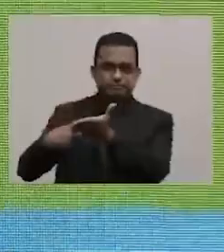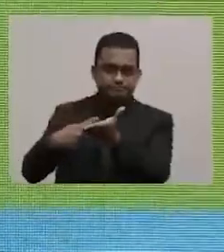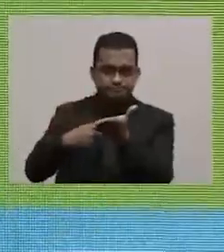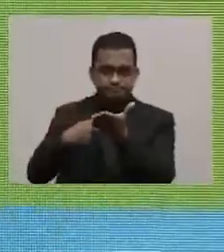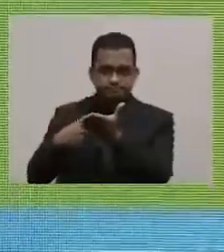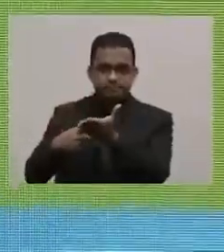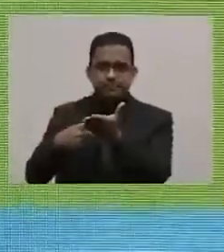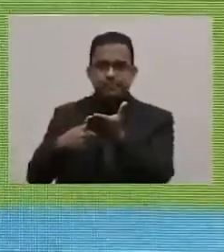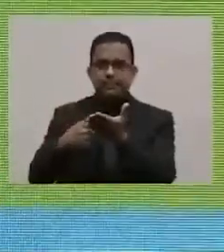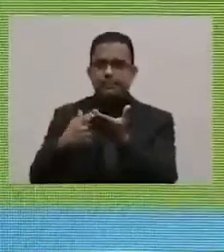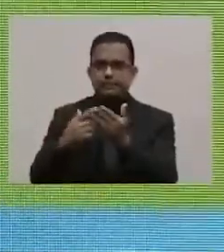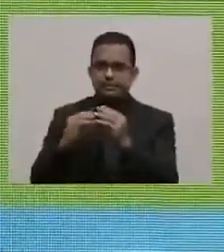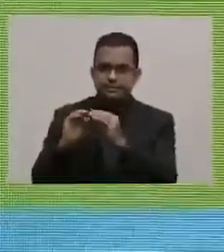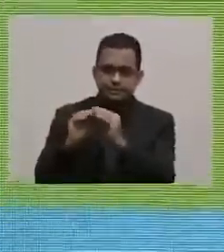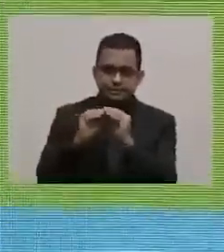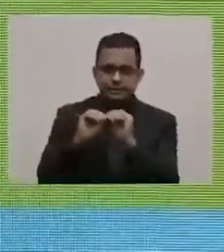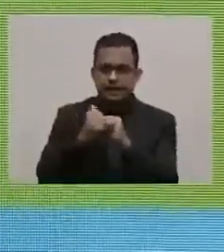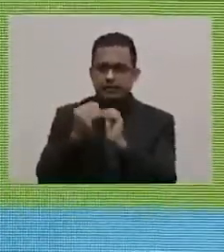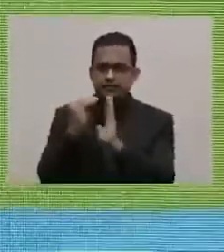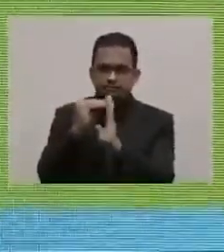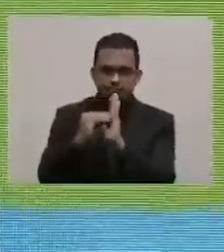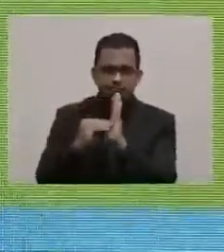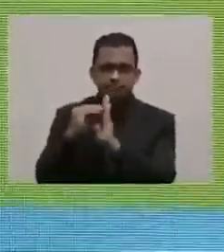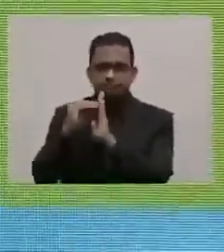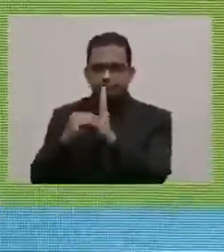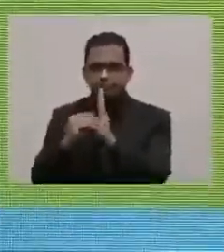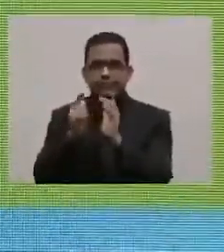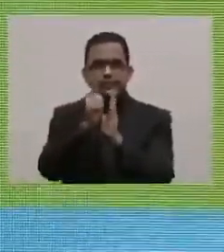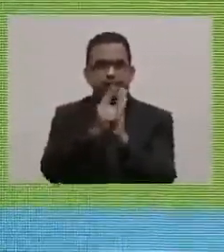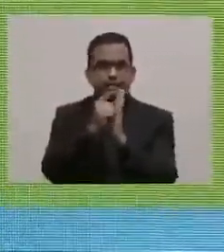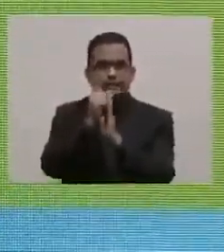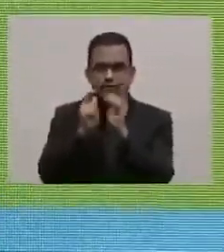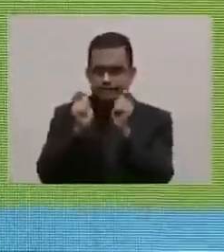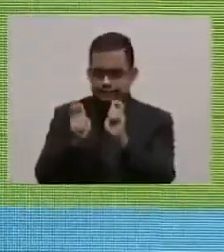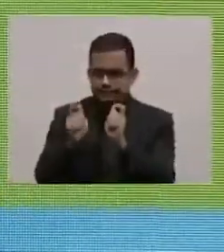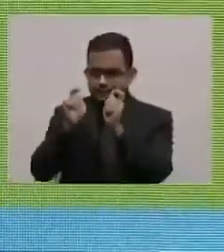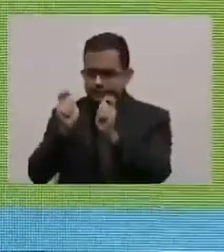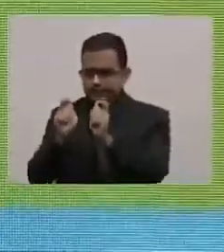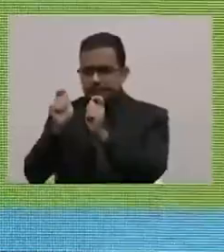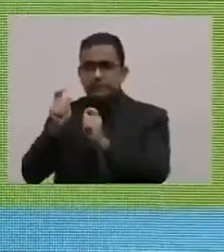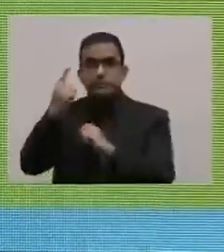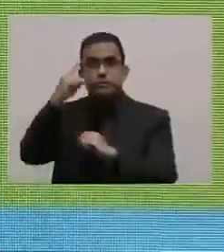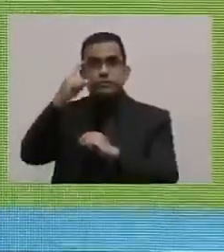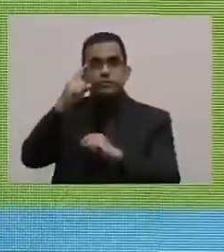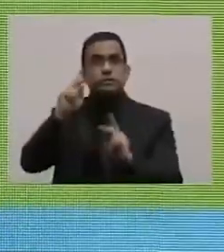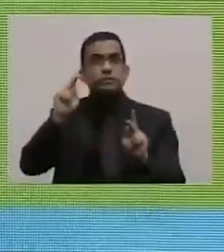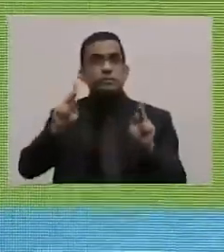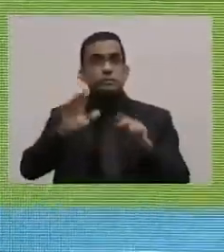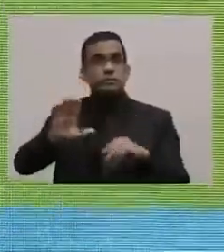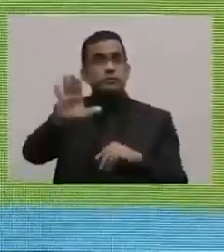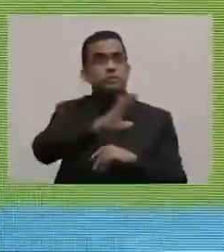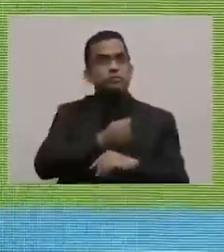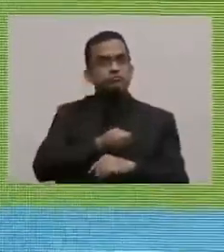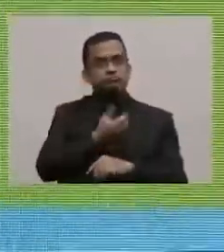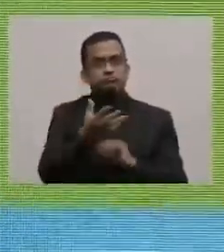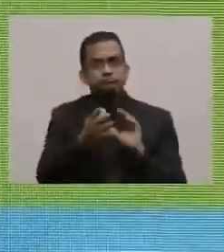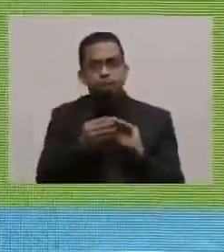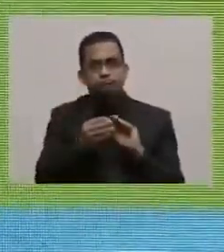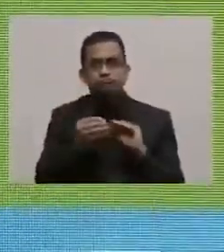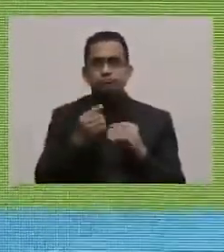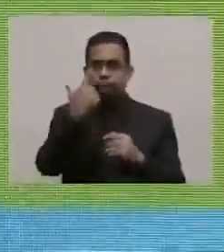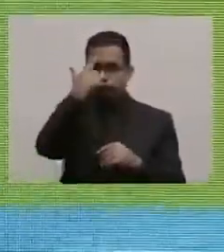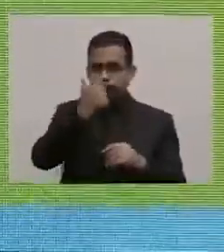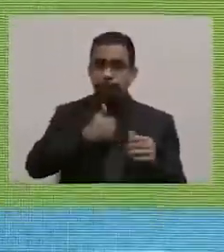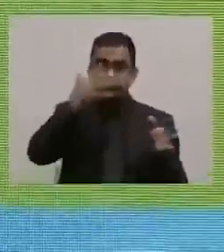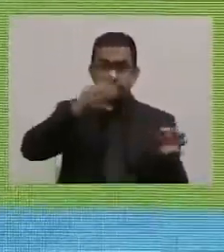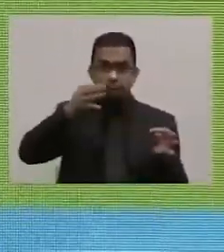de la Constitución y a reformar dichas leyes para consolidar el clima de libertad de expresión. Ya la Junta